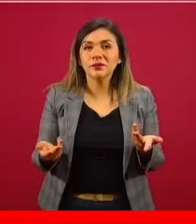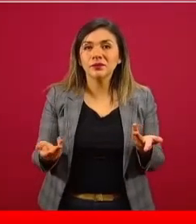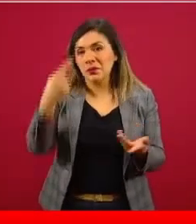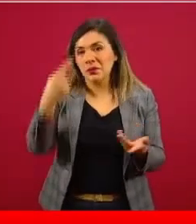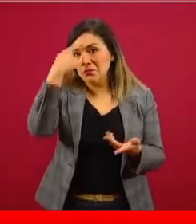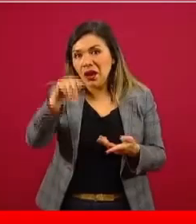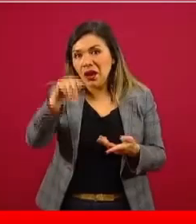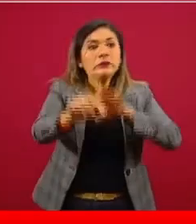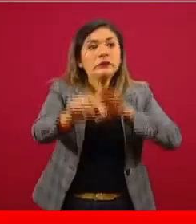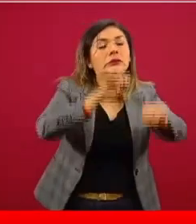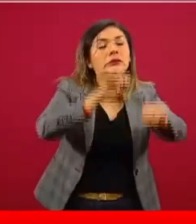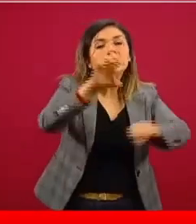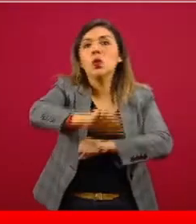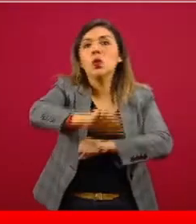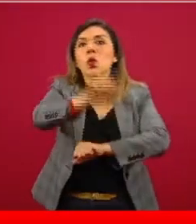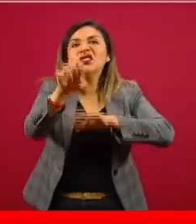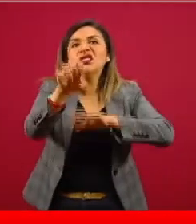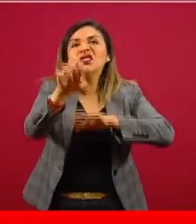perseguir a otros.